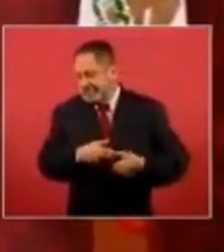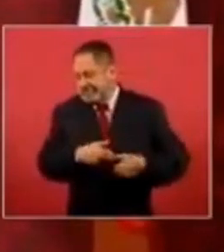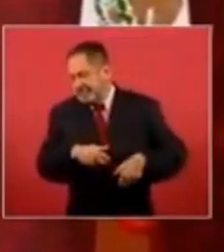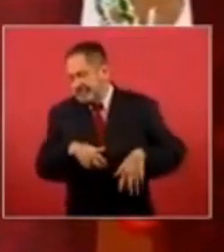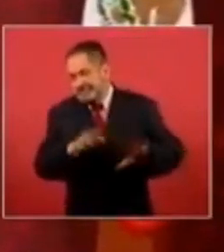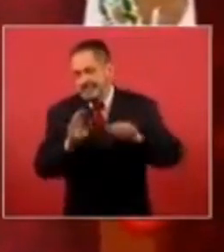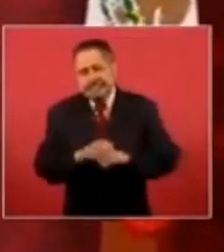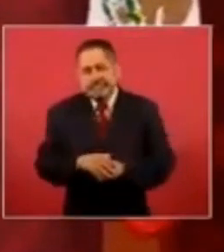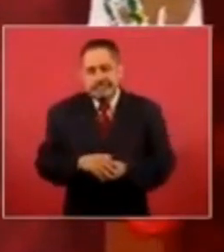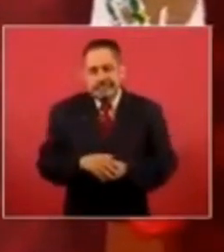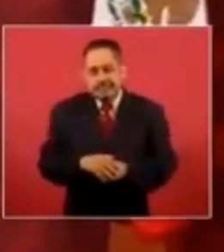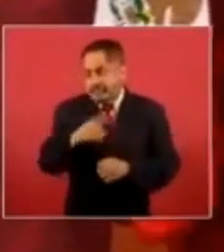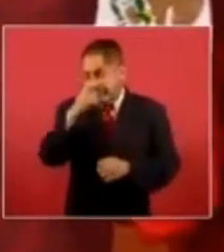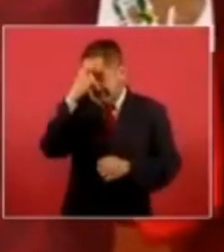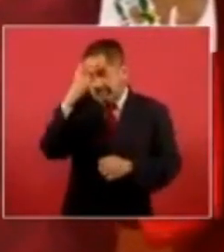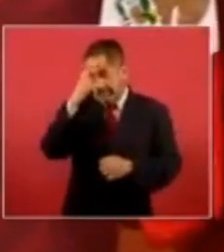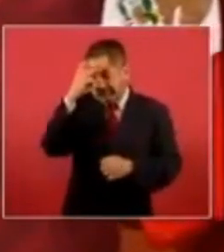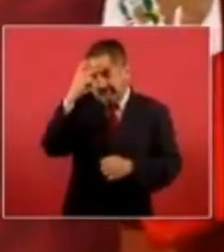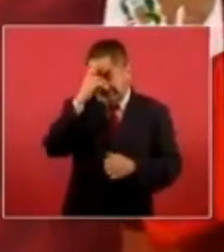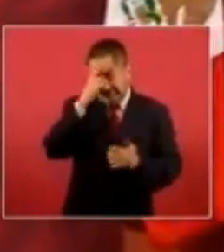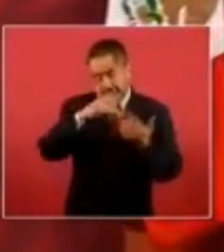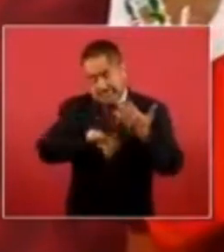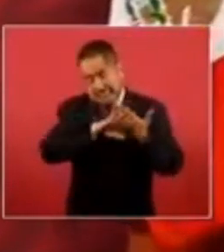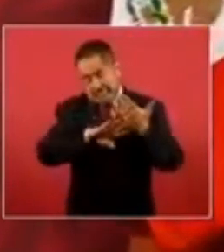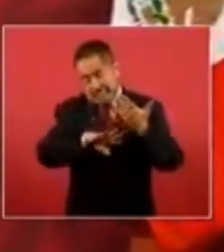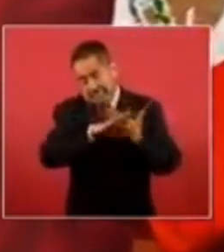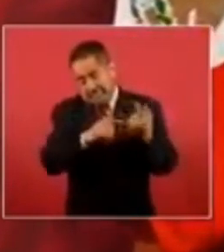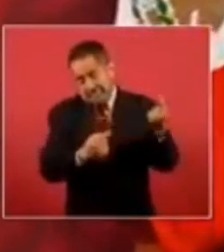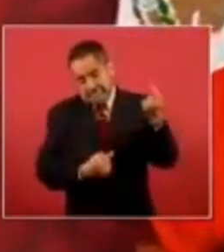pueden inventar muchas cosas más